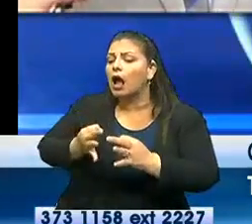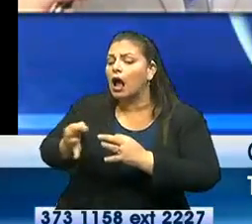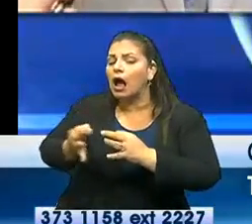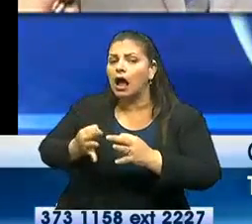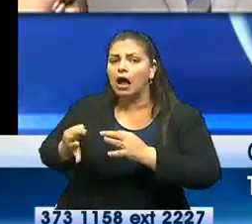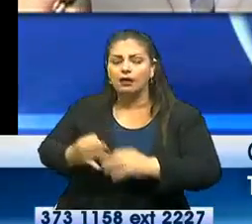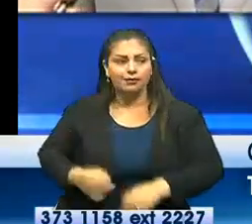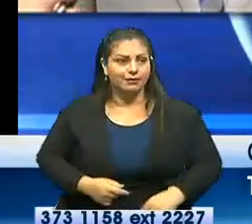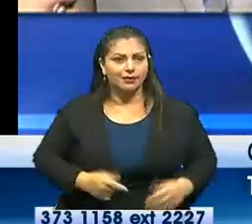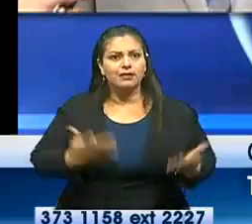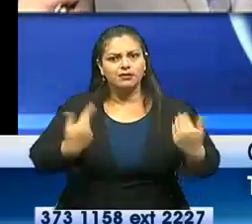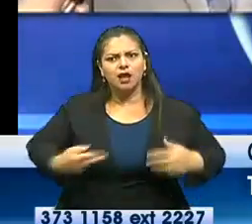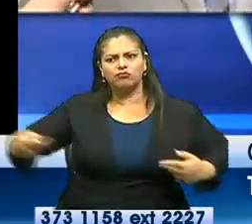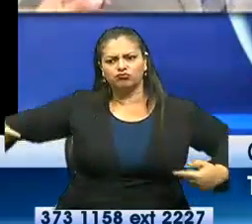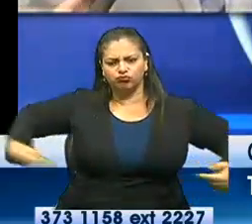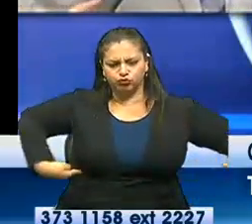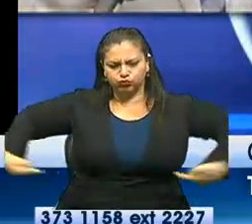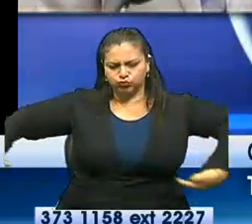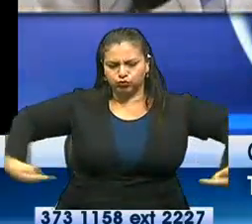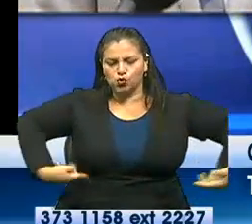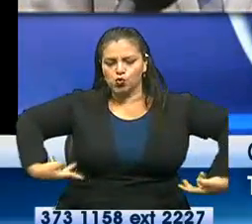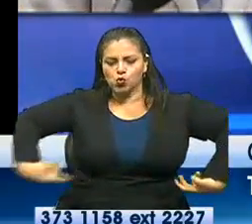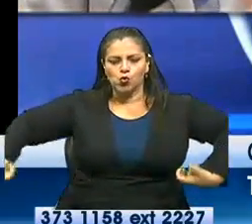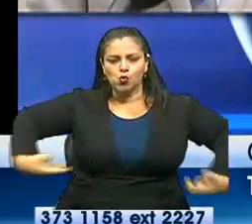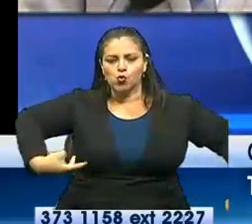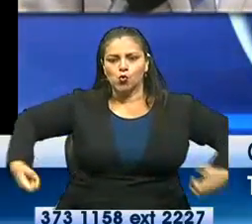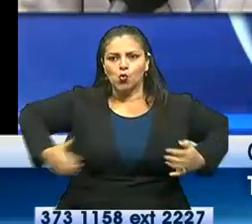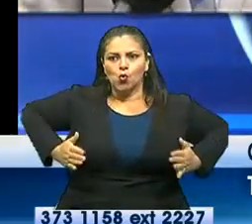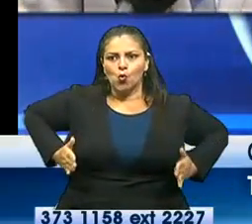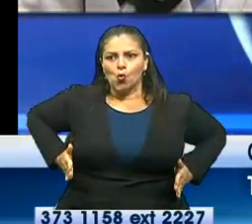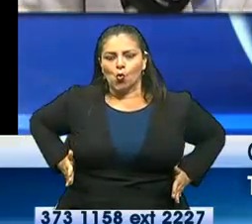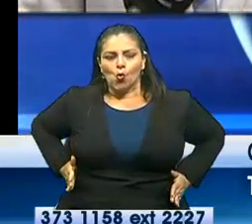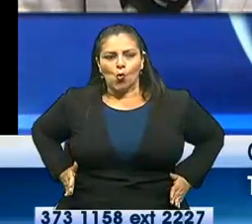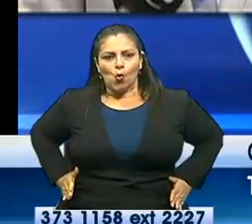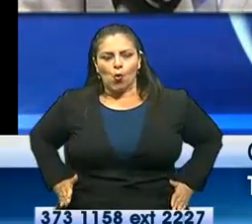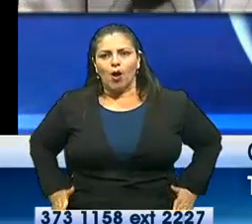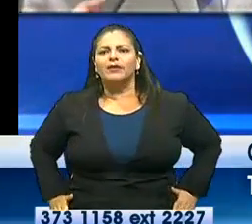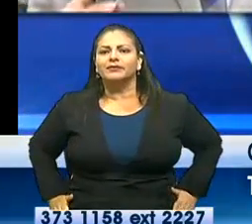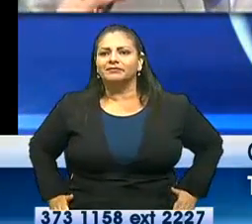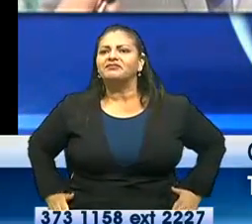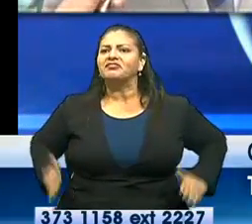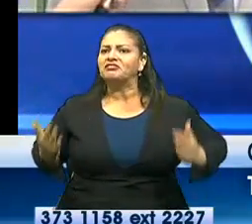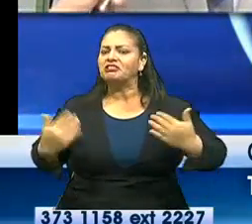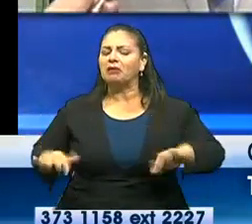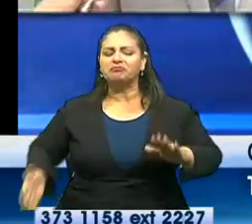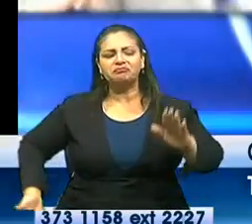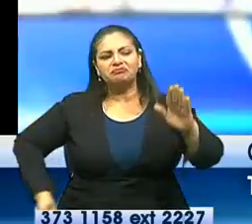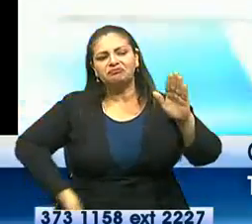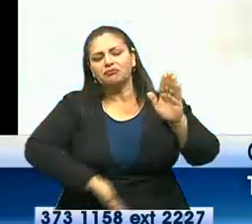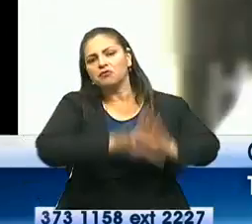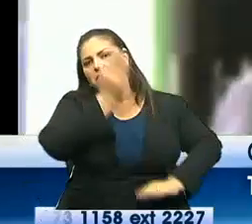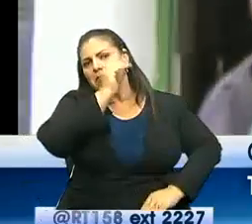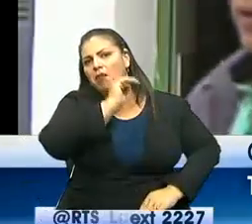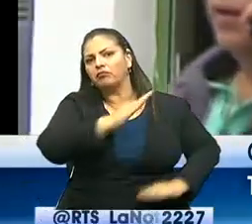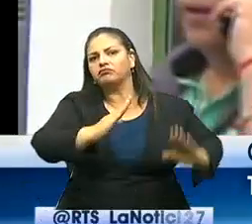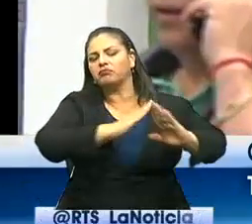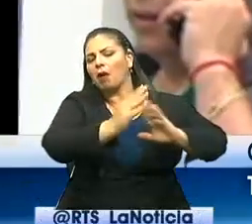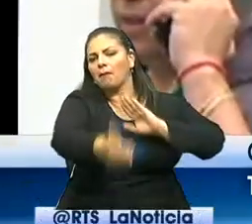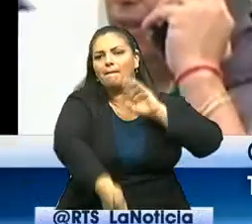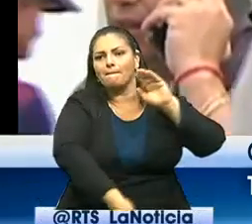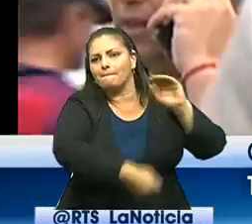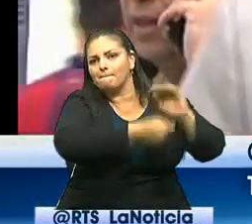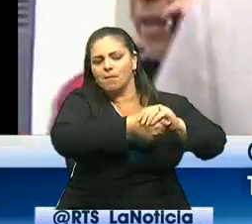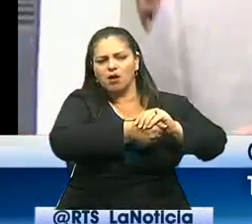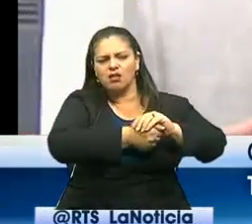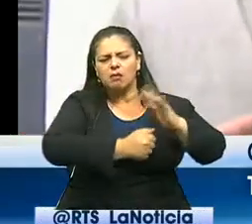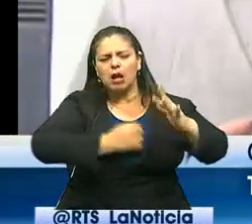ha salido de manera efectiva de la operación, pero ha regresado en las horas de la madrugada con algunas complicaciones. En razón de eso hemos pedido